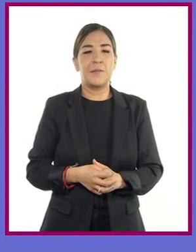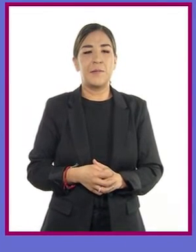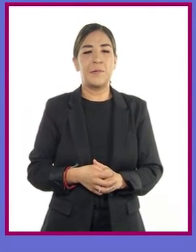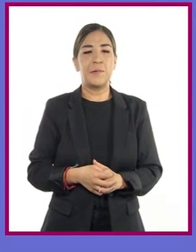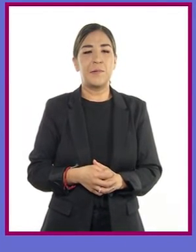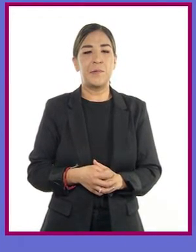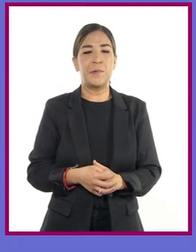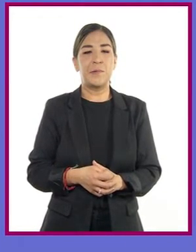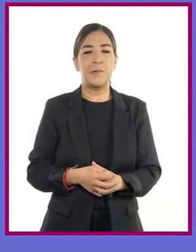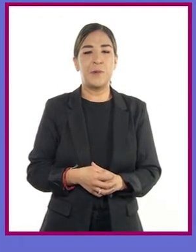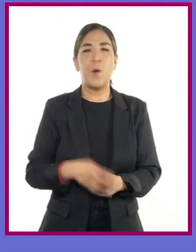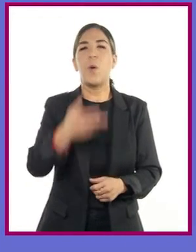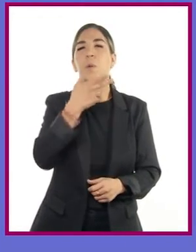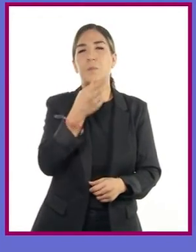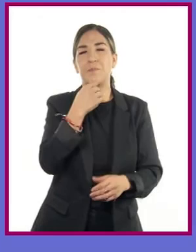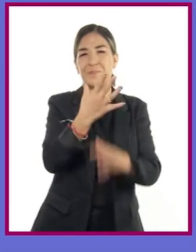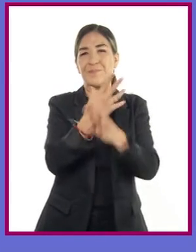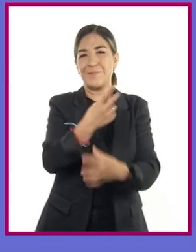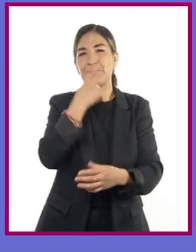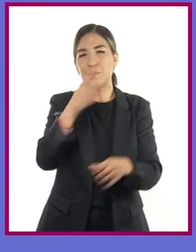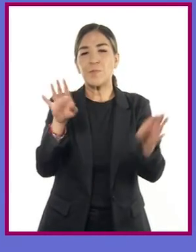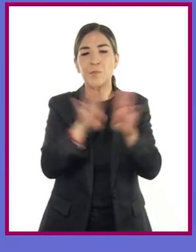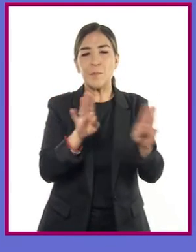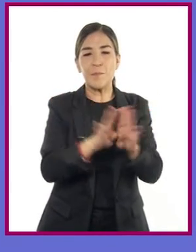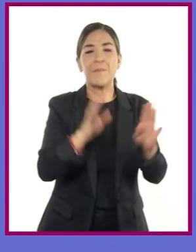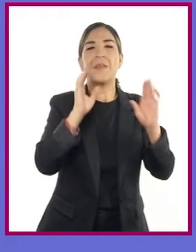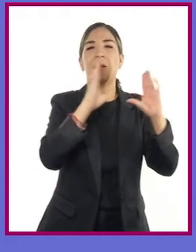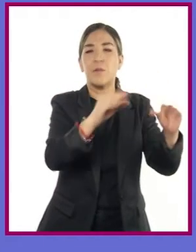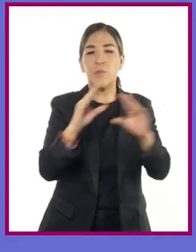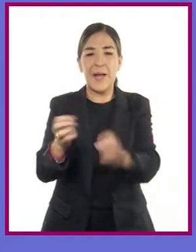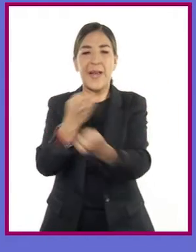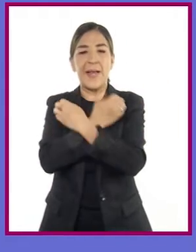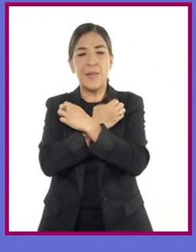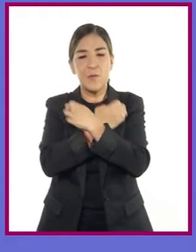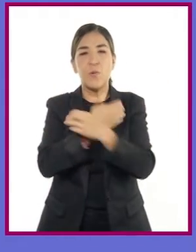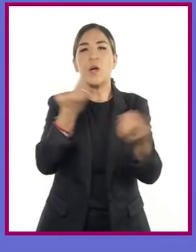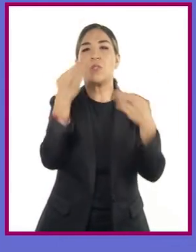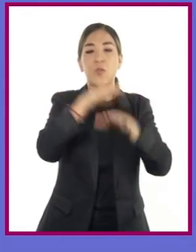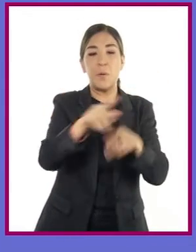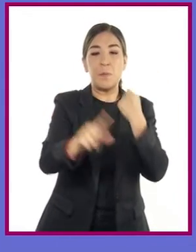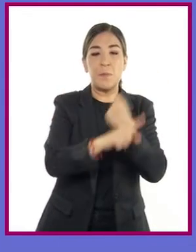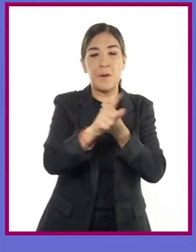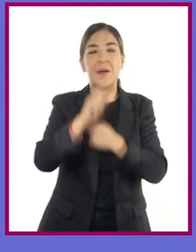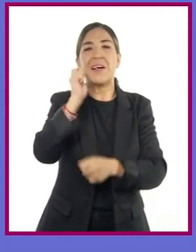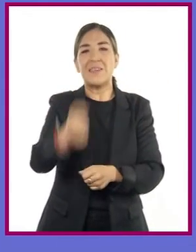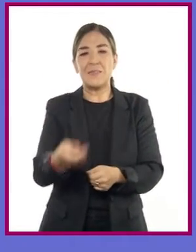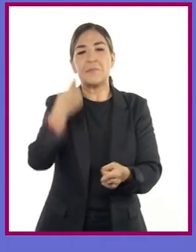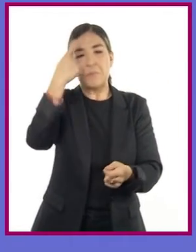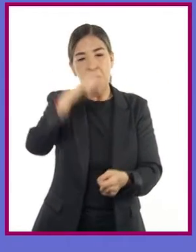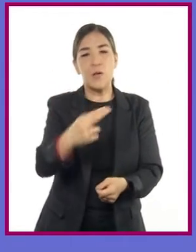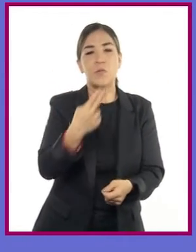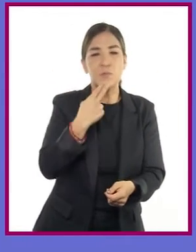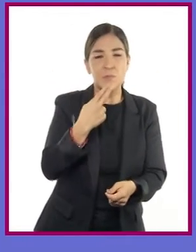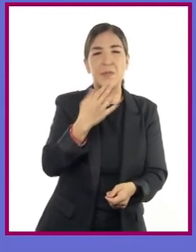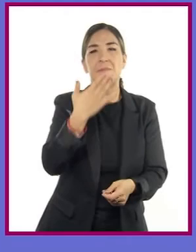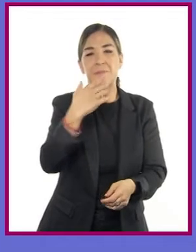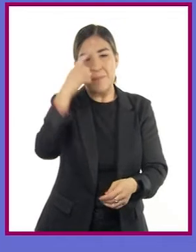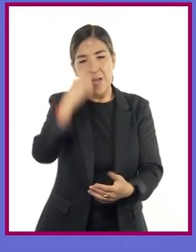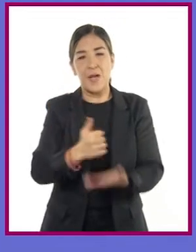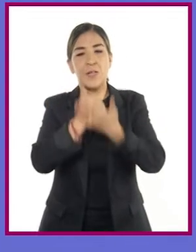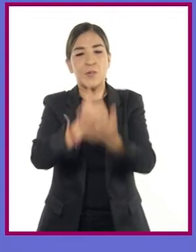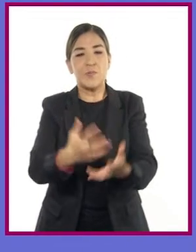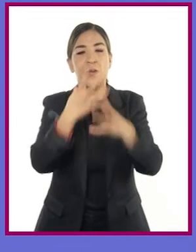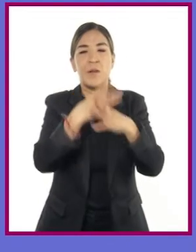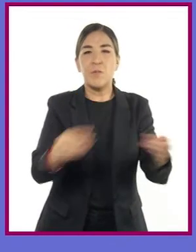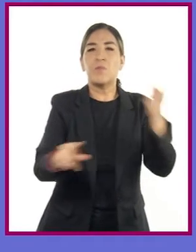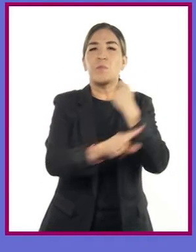Binaburo y Muñoz, en su guía Educar desde el conflicto, señalan que la mediación es una herramienta de gran utilidad para la solución de